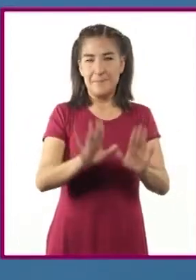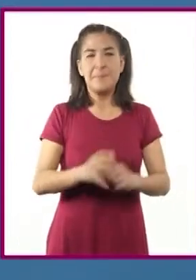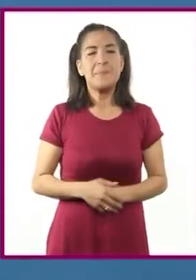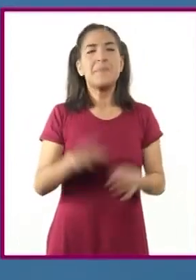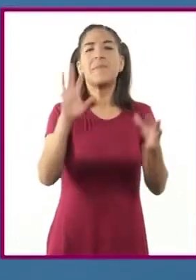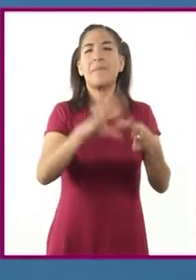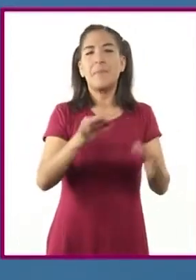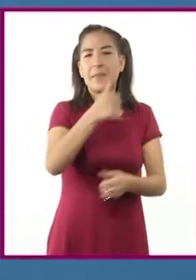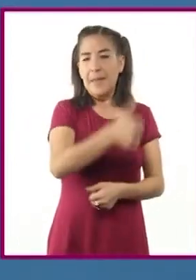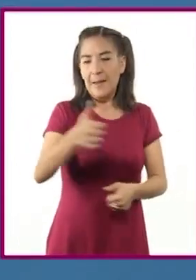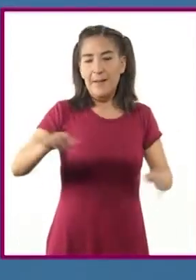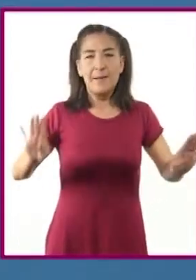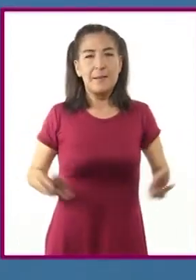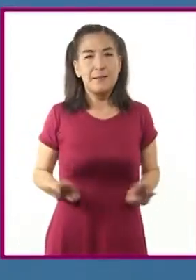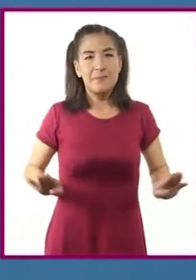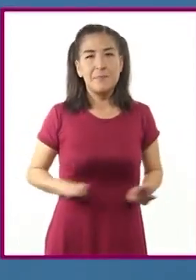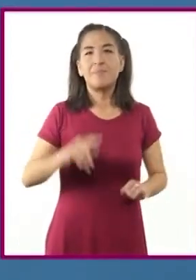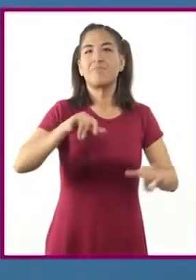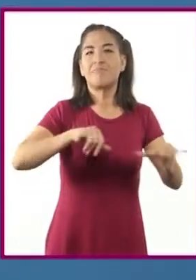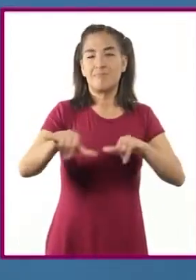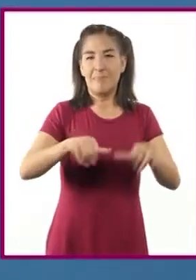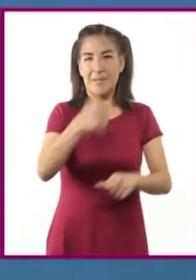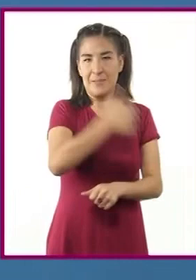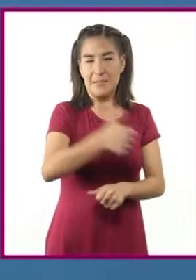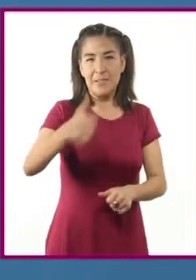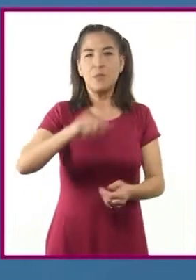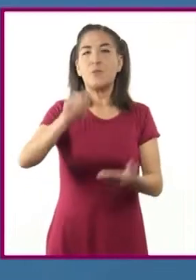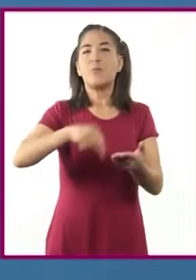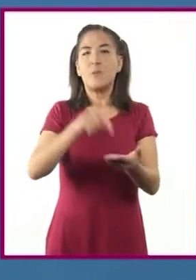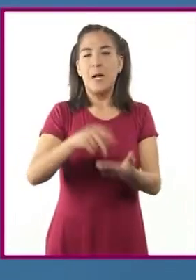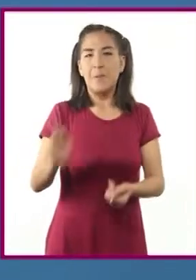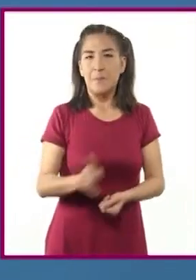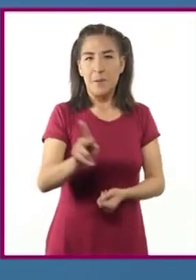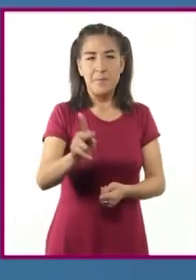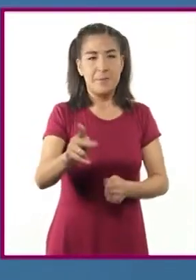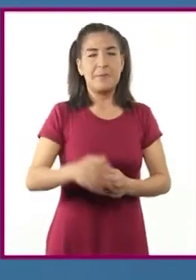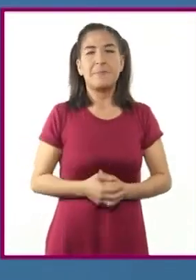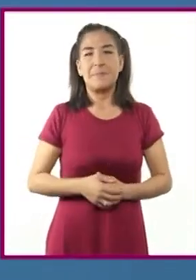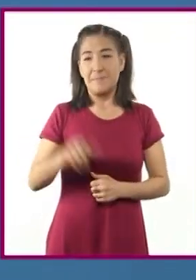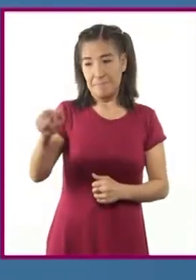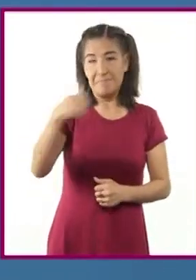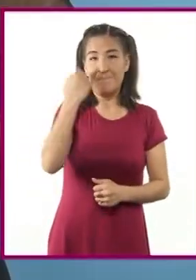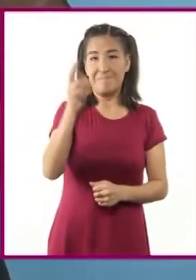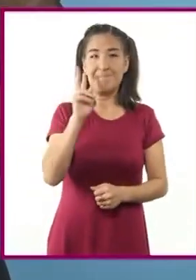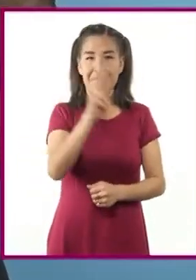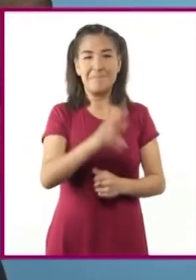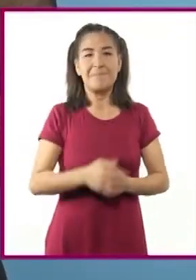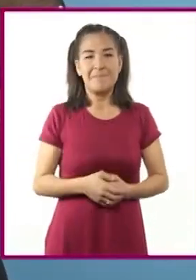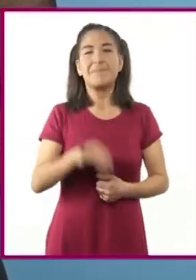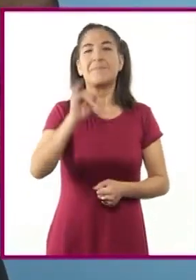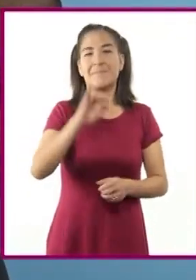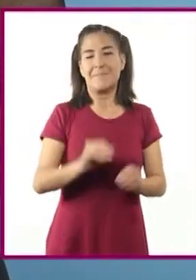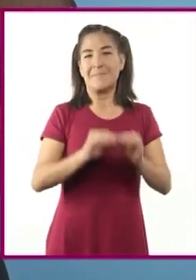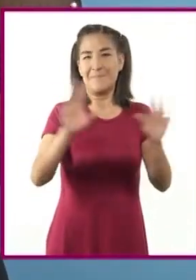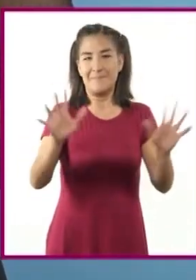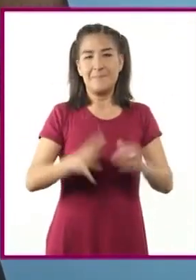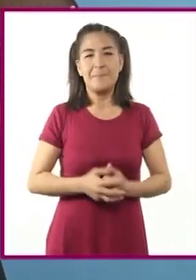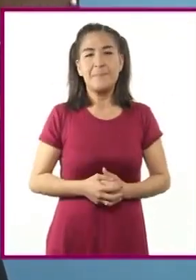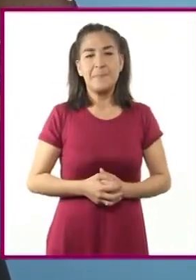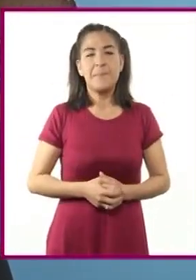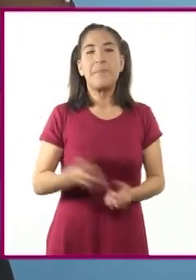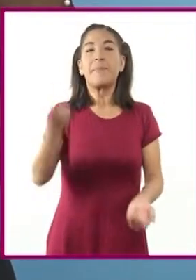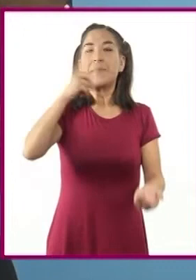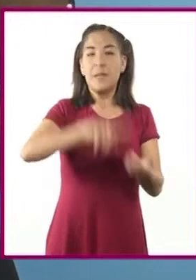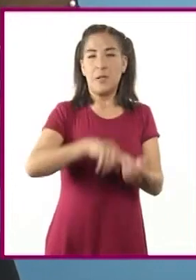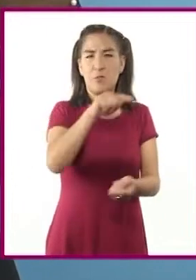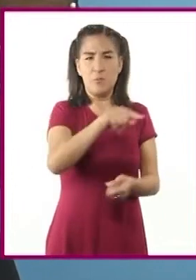las características demográficas de los espacios rurales. ¿Le parece bien, maestra? Claro que sí. Dentro